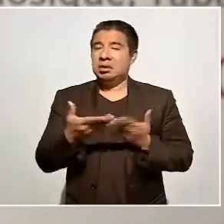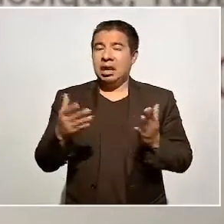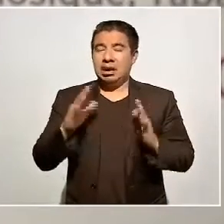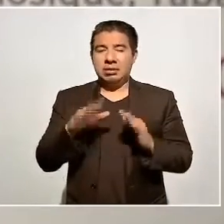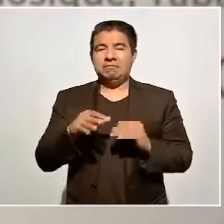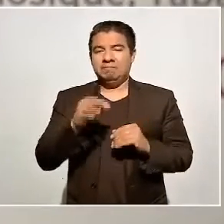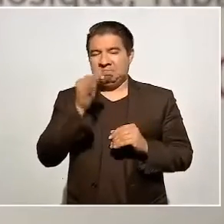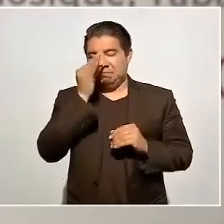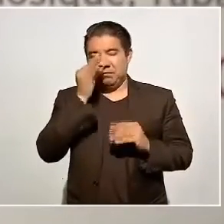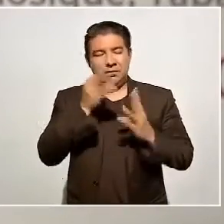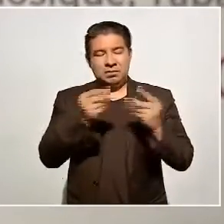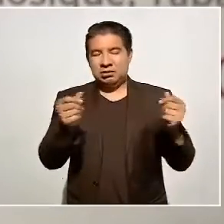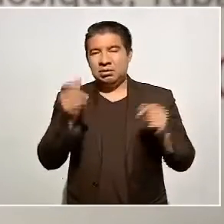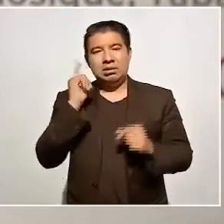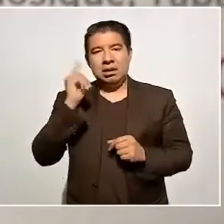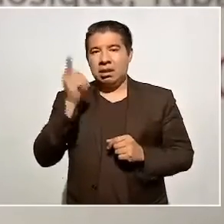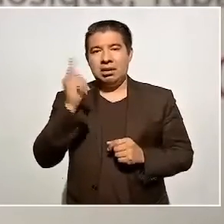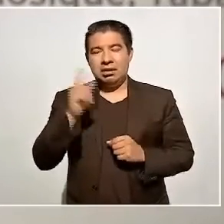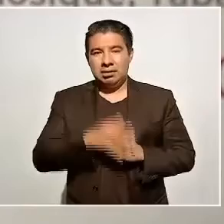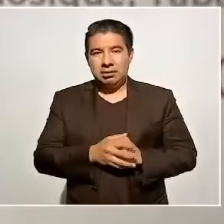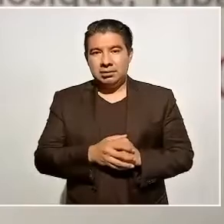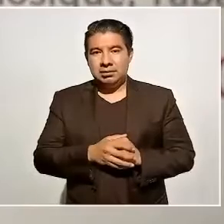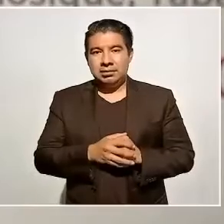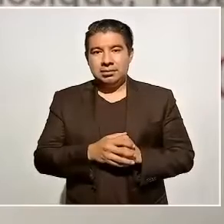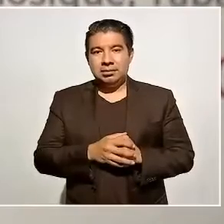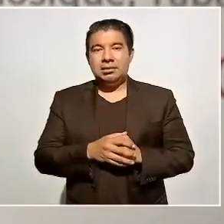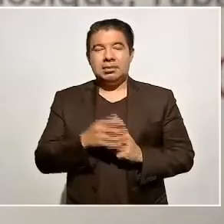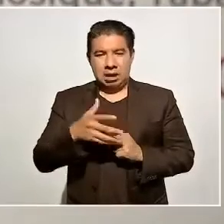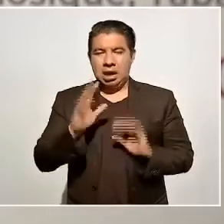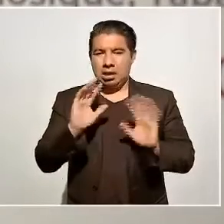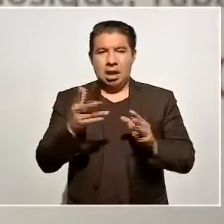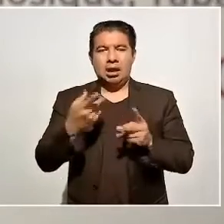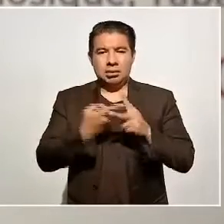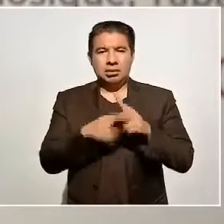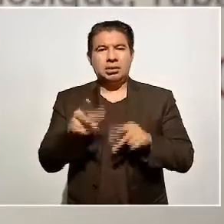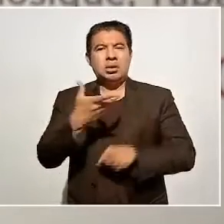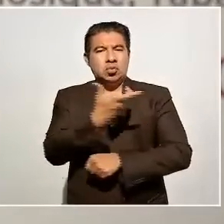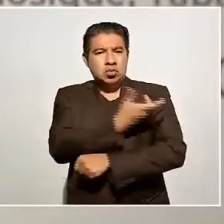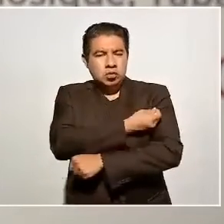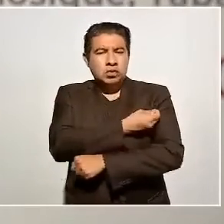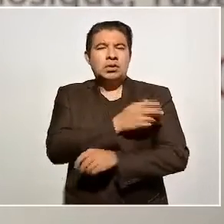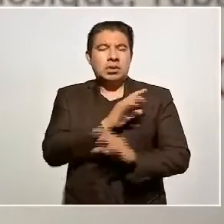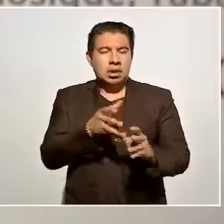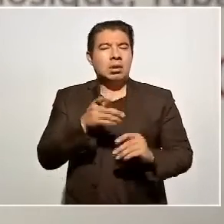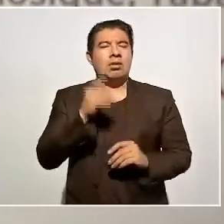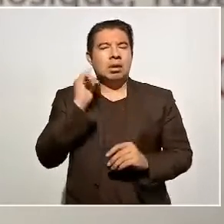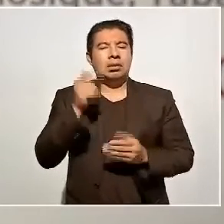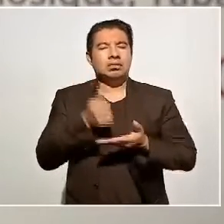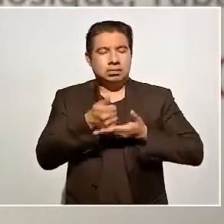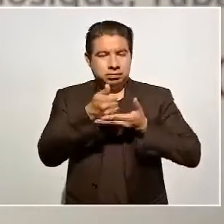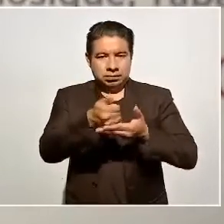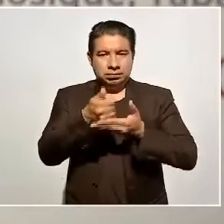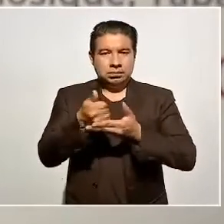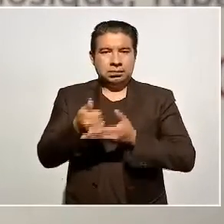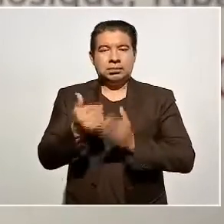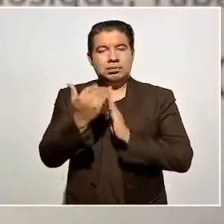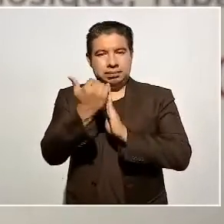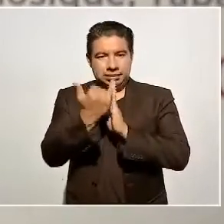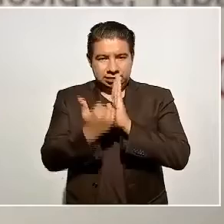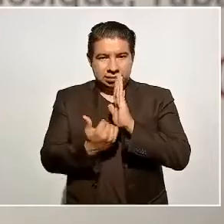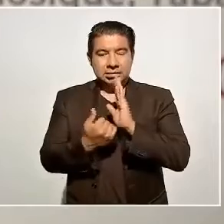Y además ya comenzó el plan de vacunación y esto va a ayudar mucho, pero nos